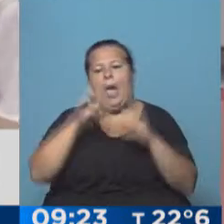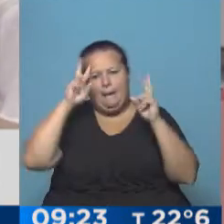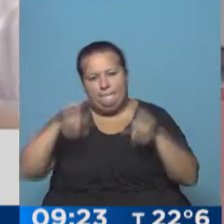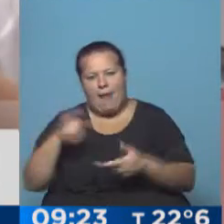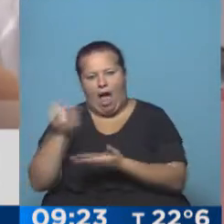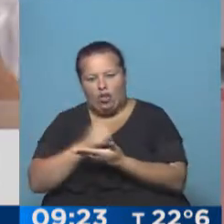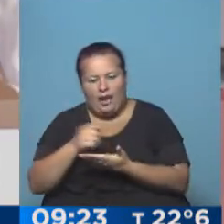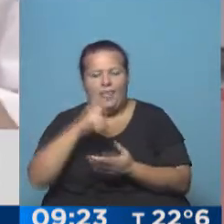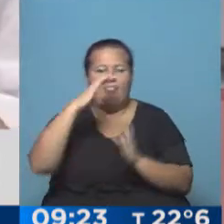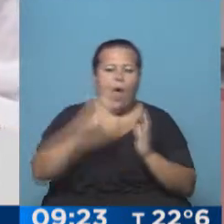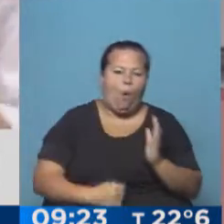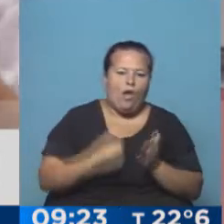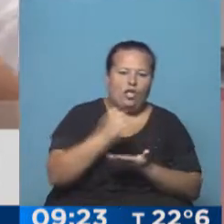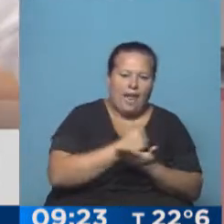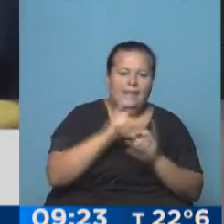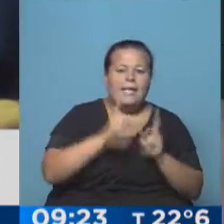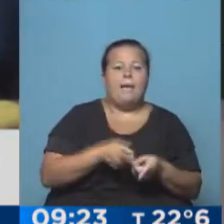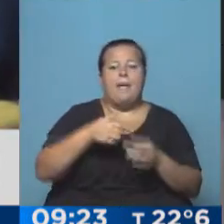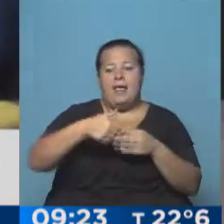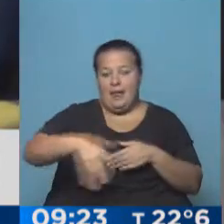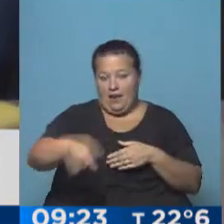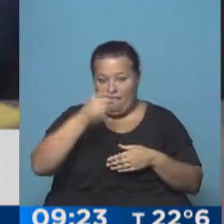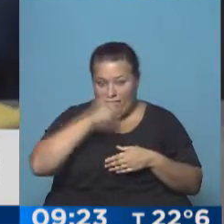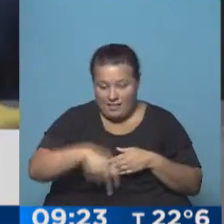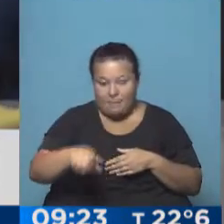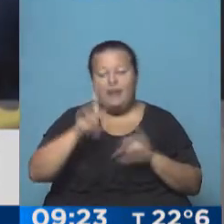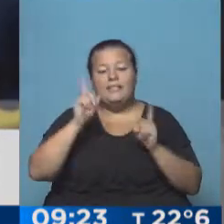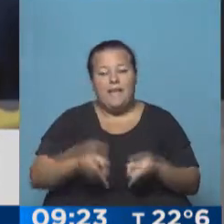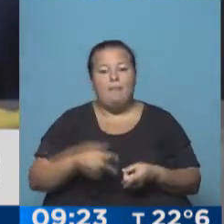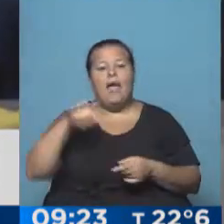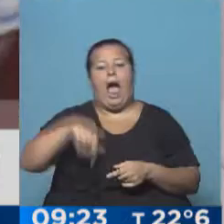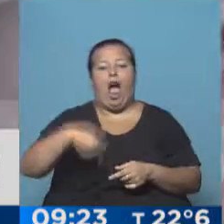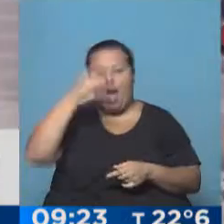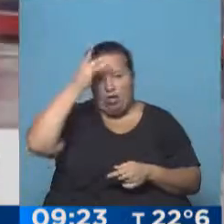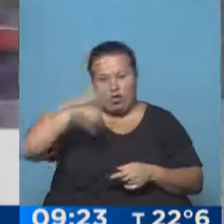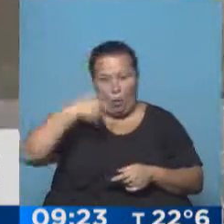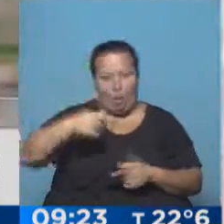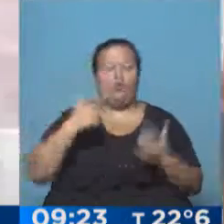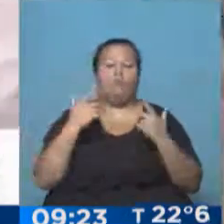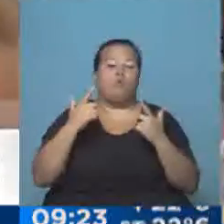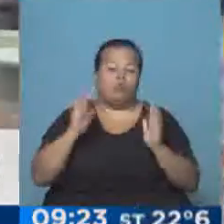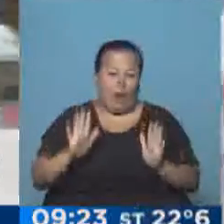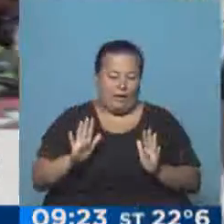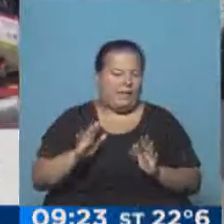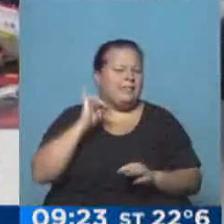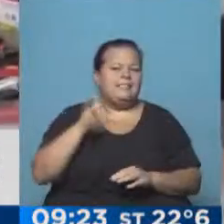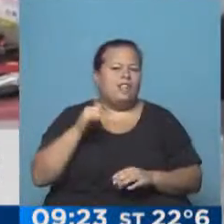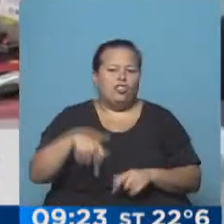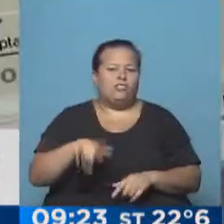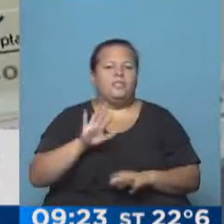con tarjeta, descuentos con tarjeta y a partir de este fin de semana también tenemos el Ahora 12, afortunadamente.